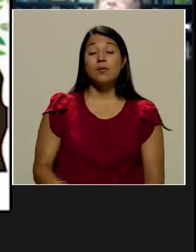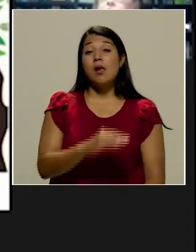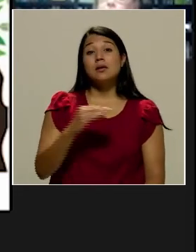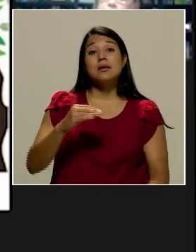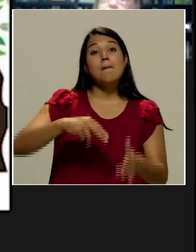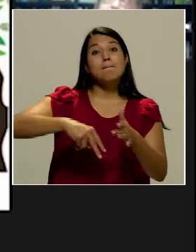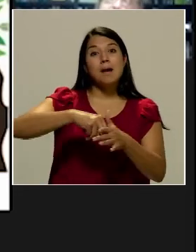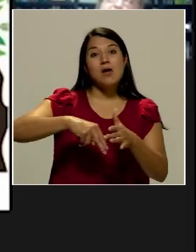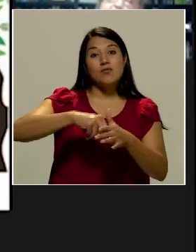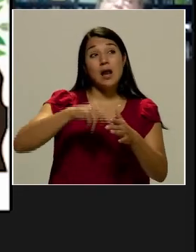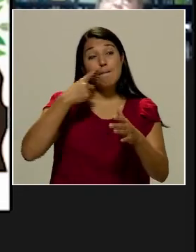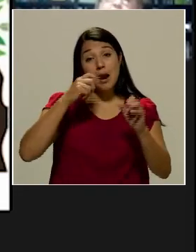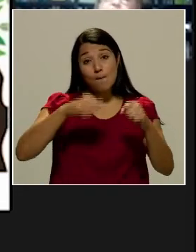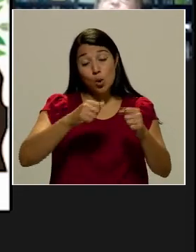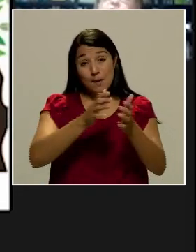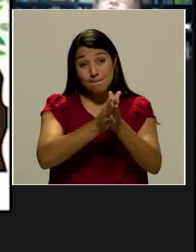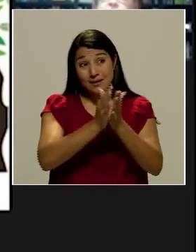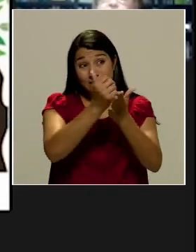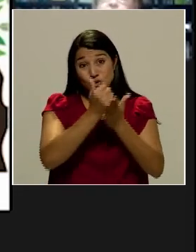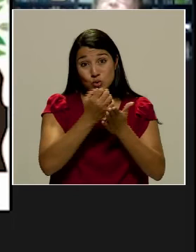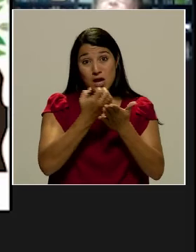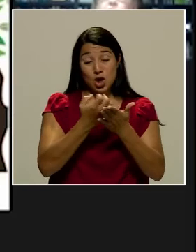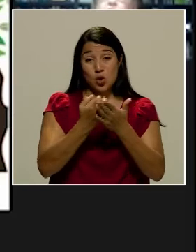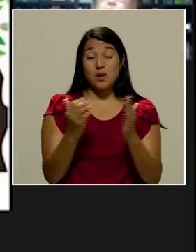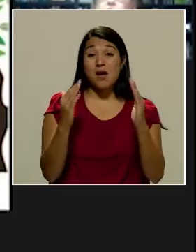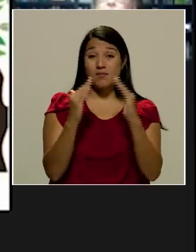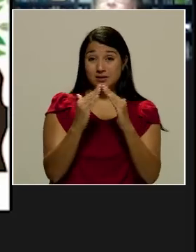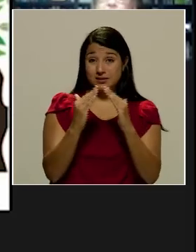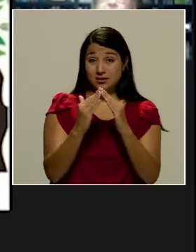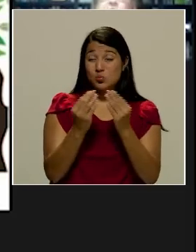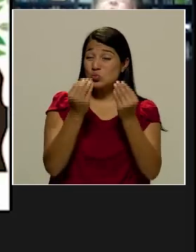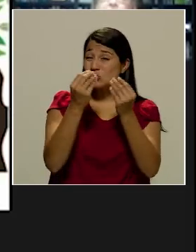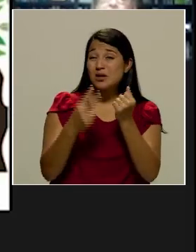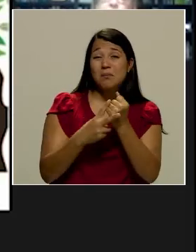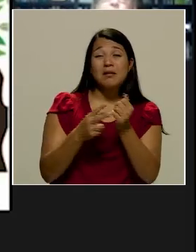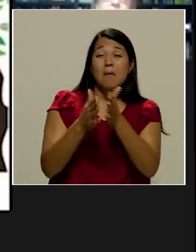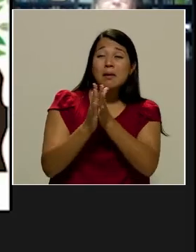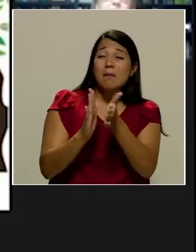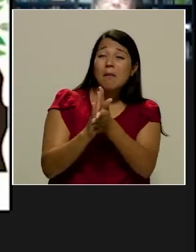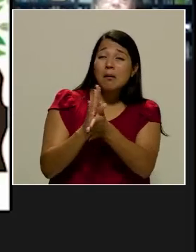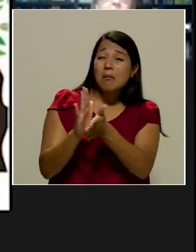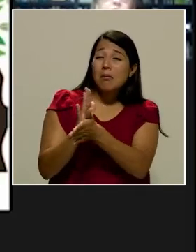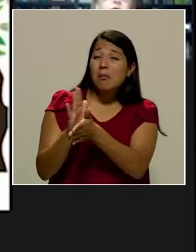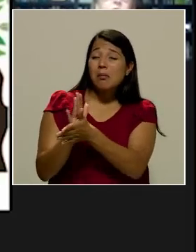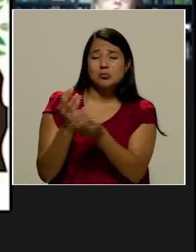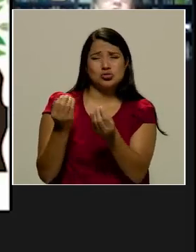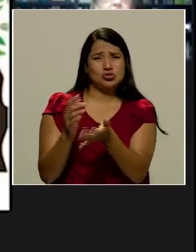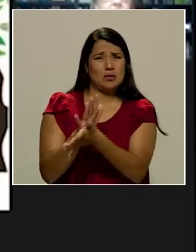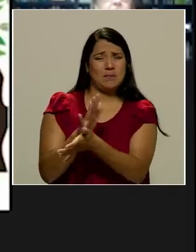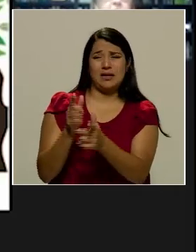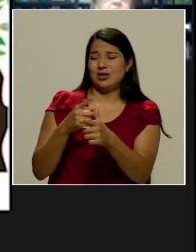para recibir el bono de la vivienda, que en muchas ocasiones se les pide una tramitología bastante amplia y no es posible para la persona mayor